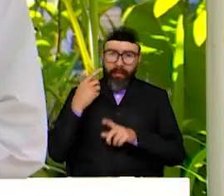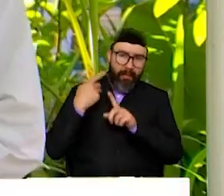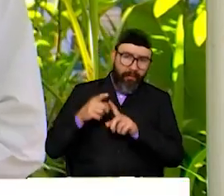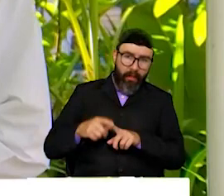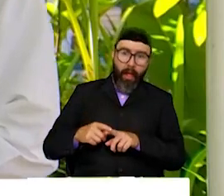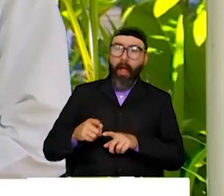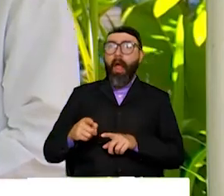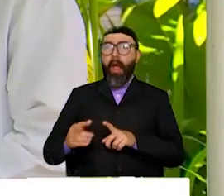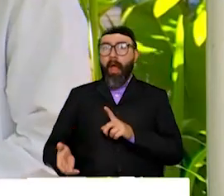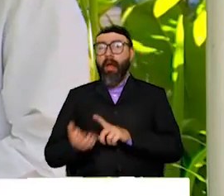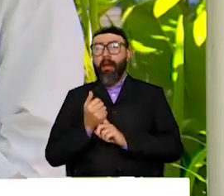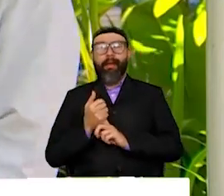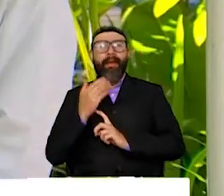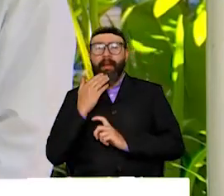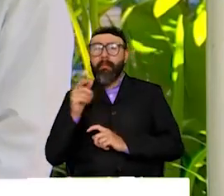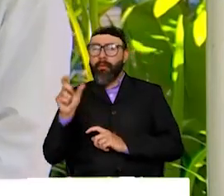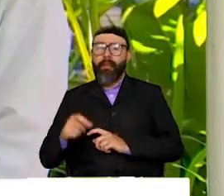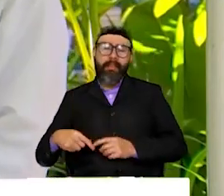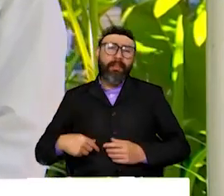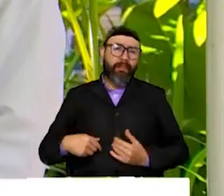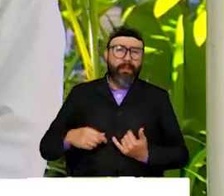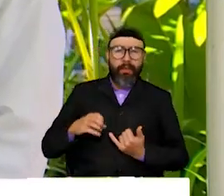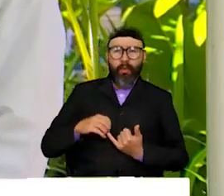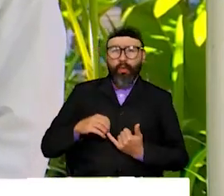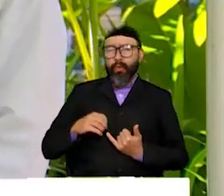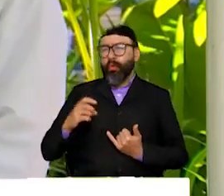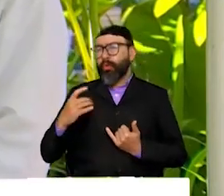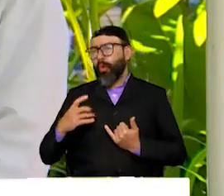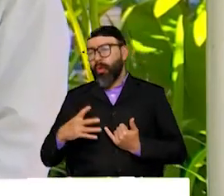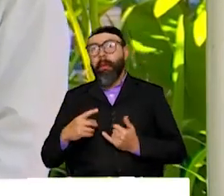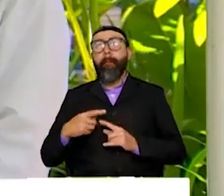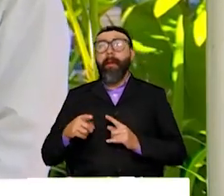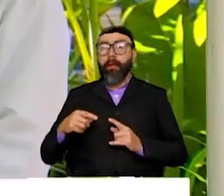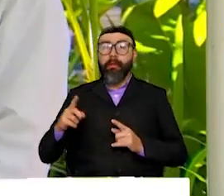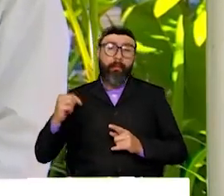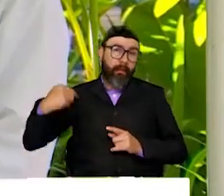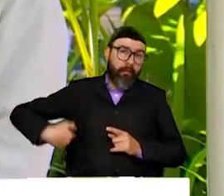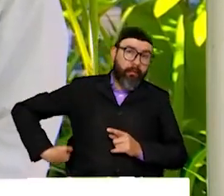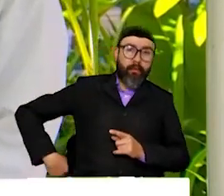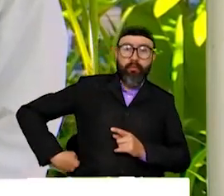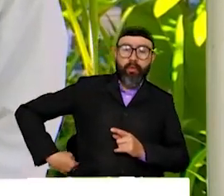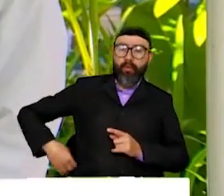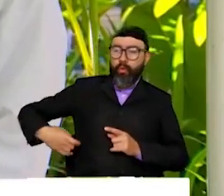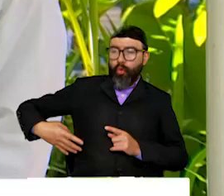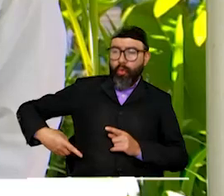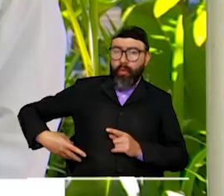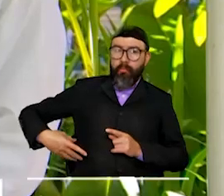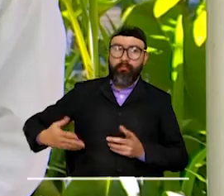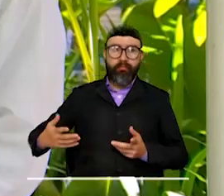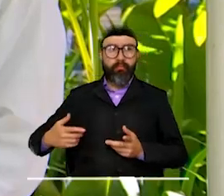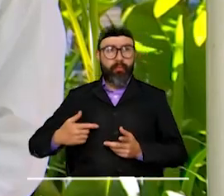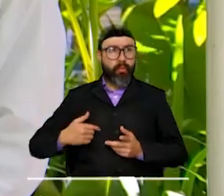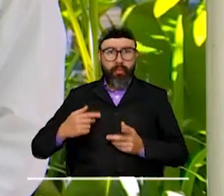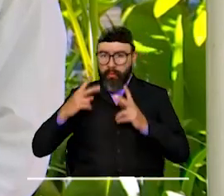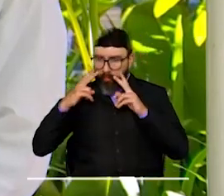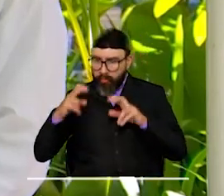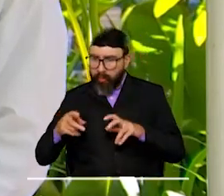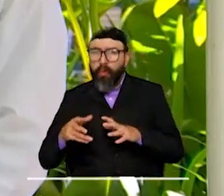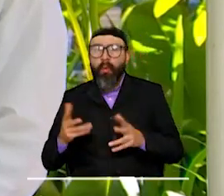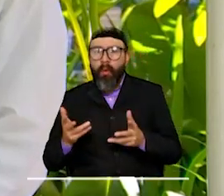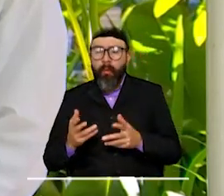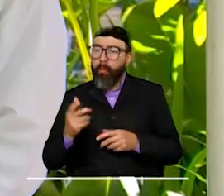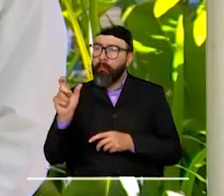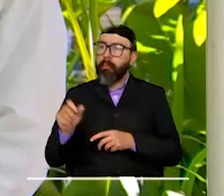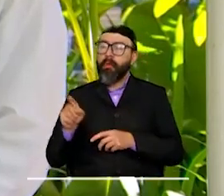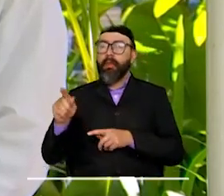Le puede doler un ovario, un dolor bajito, pero también puede tener un dolor en la espalda. Entonces, ¿cómo vamos a pretender nosotros de que la consulta